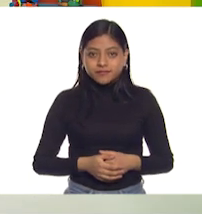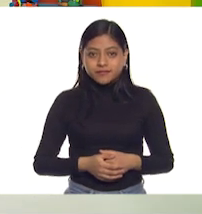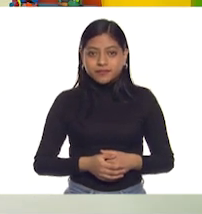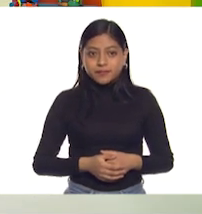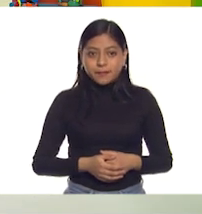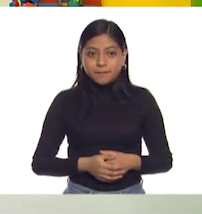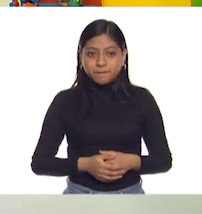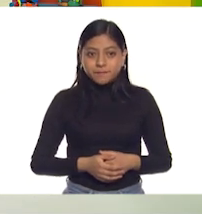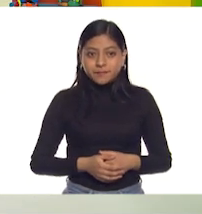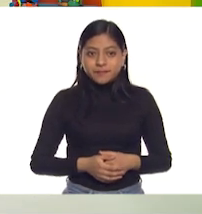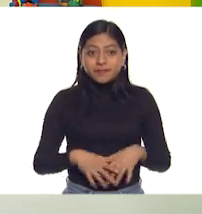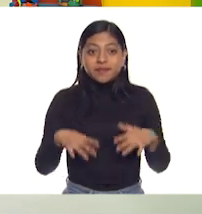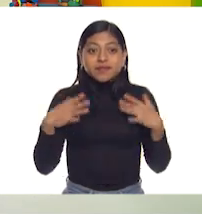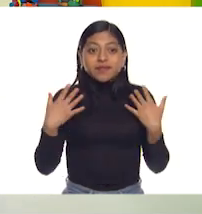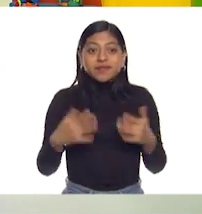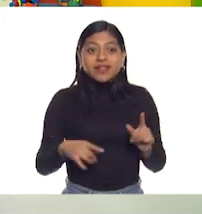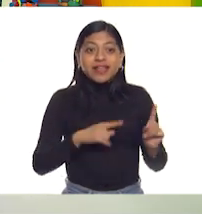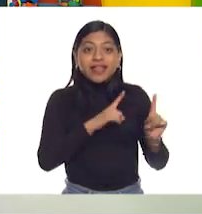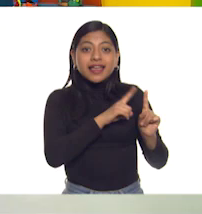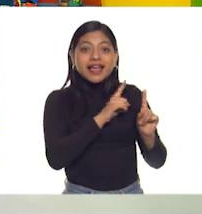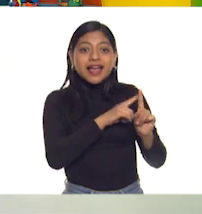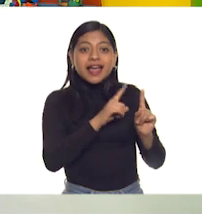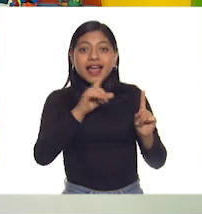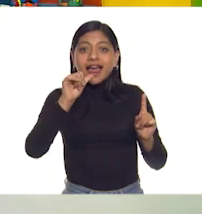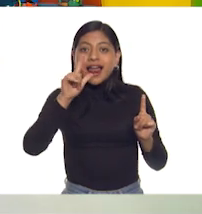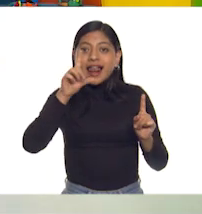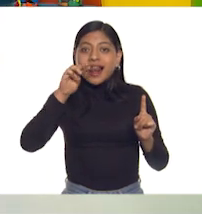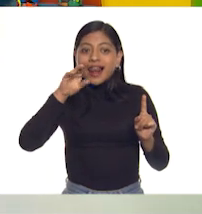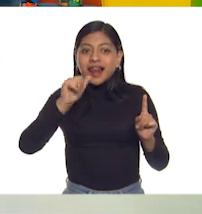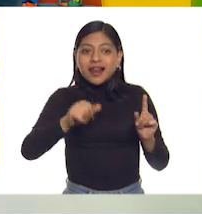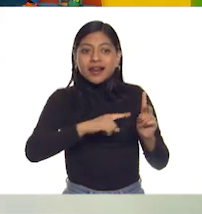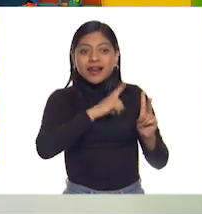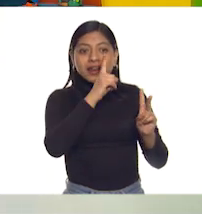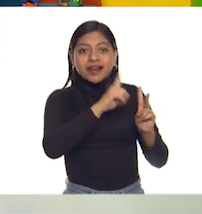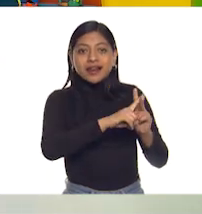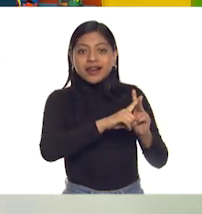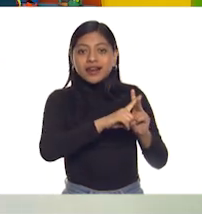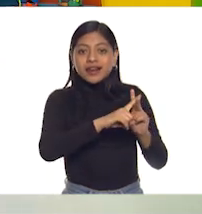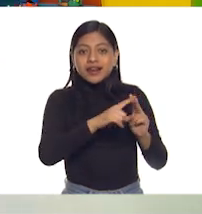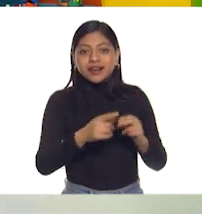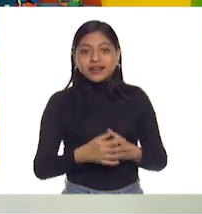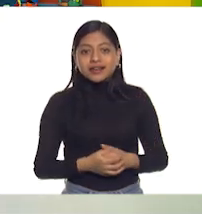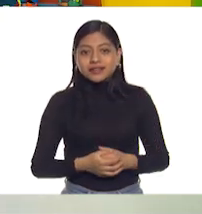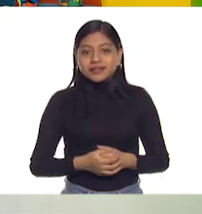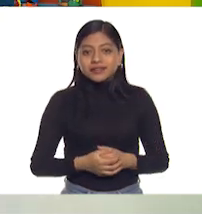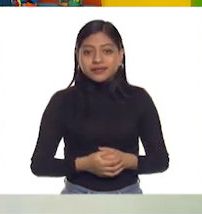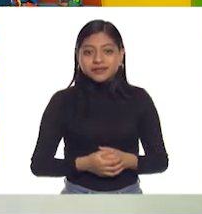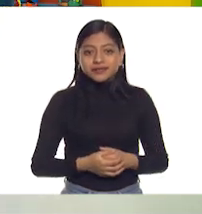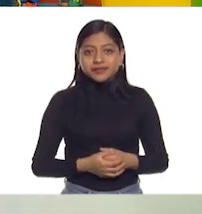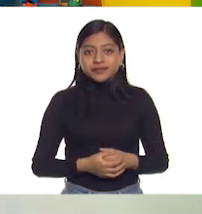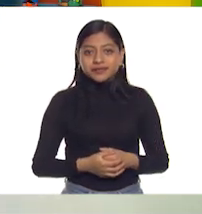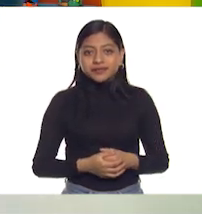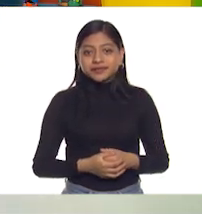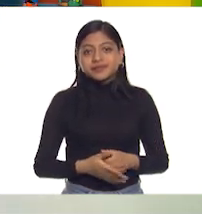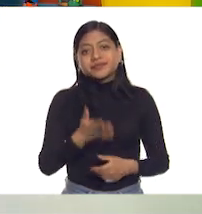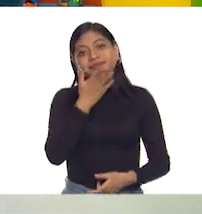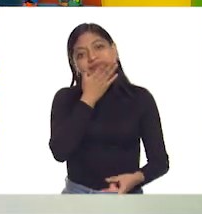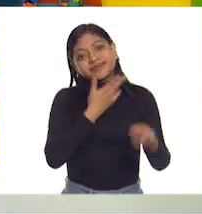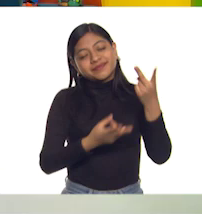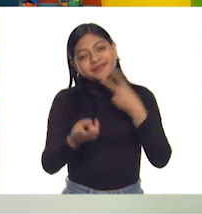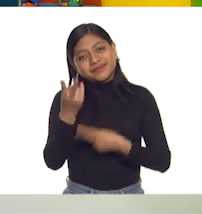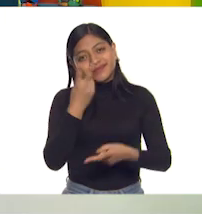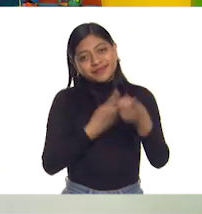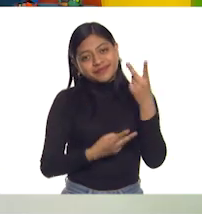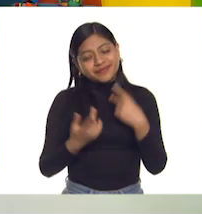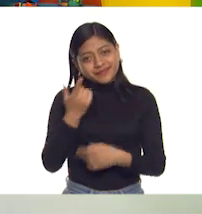¡Oh! ¡Volvió Alma Rosa! Y viene acompañada de su amor. ¡Ay, bienvenidos! ¡Qué gusto